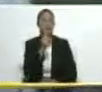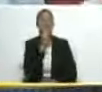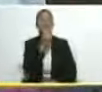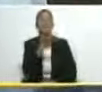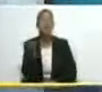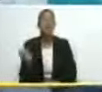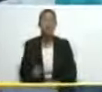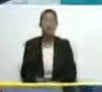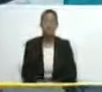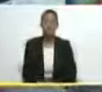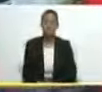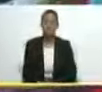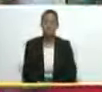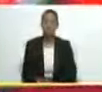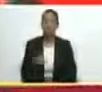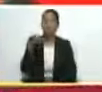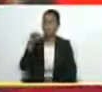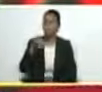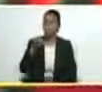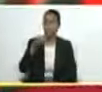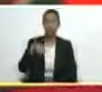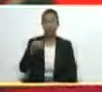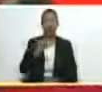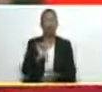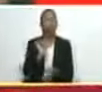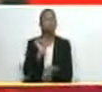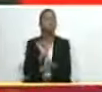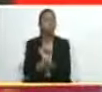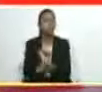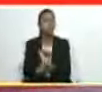Hoy fue capturado aquí